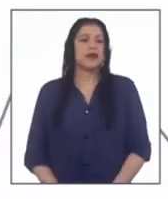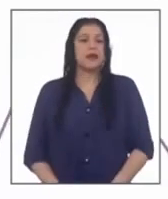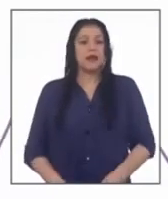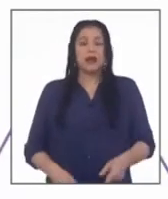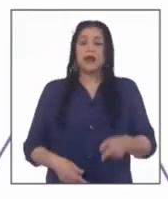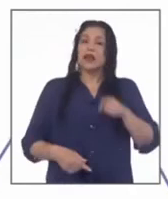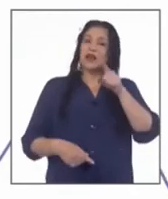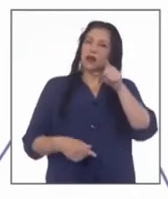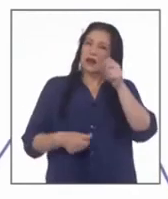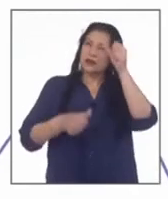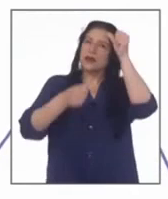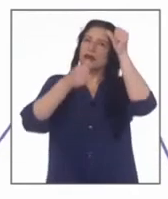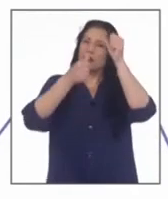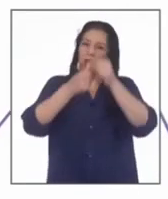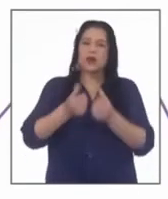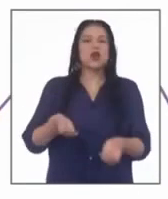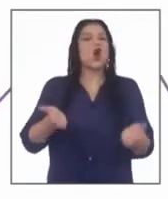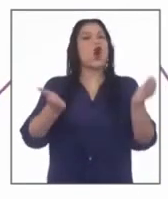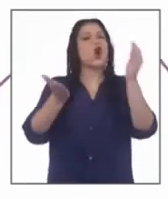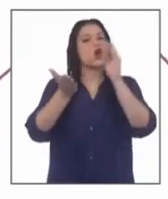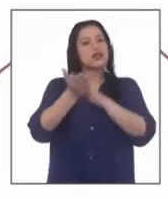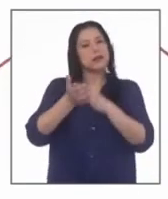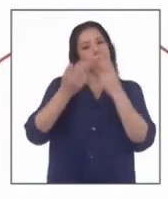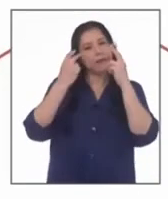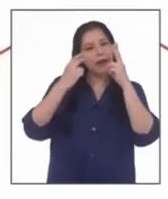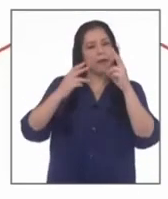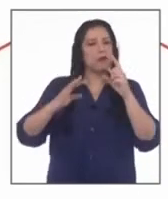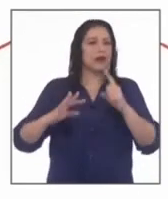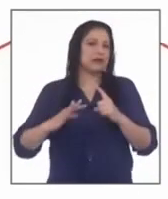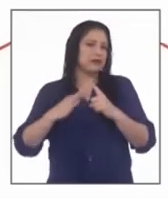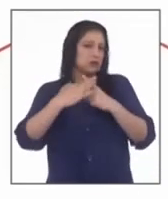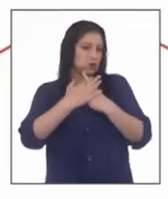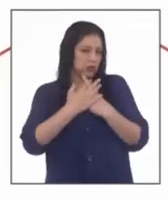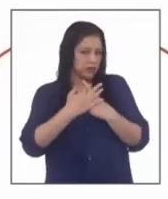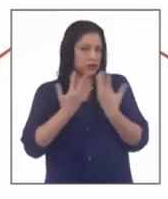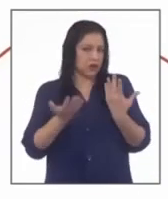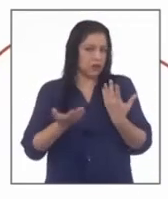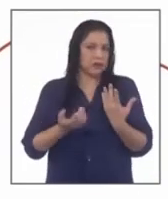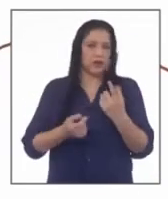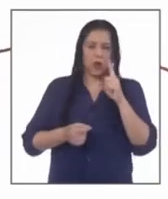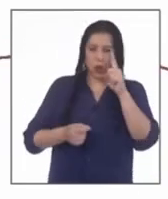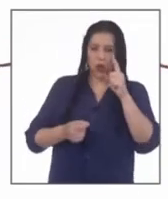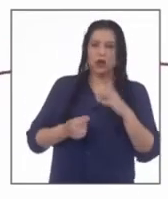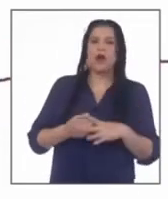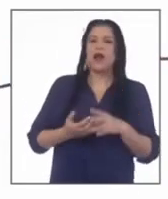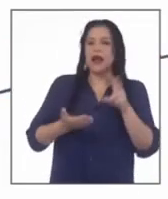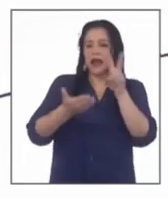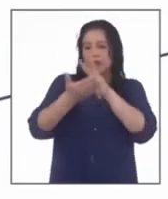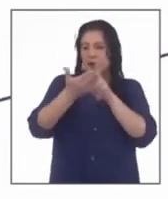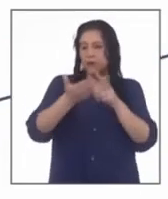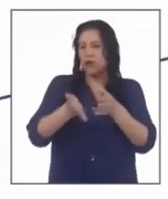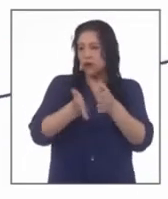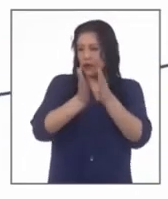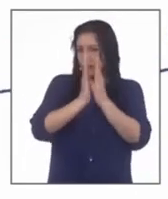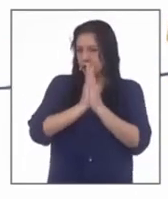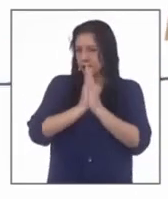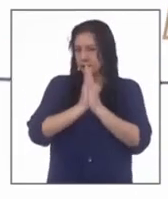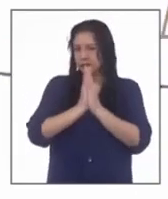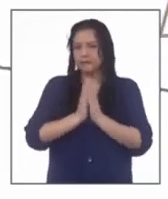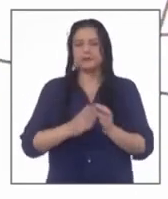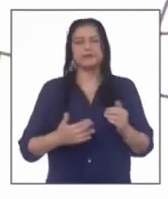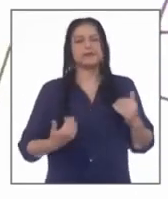Con este repaso, volvamos a la situación 1. Leeremos lo que nos piden.